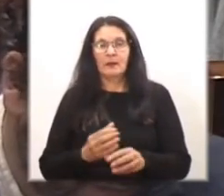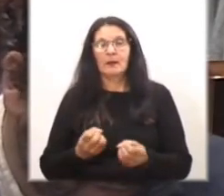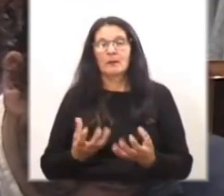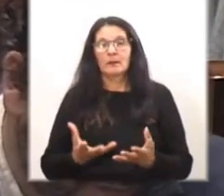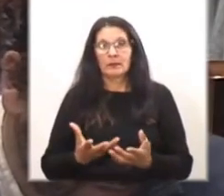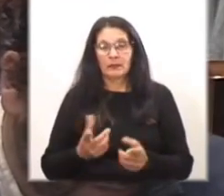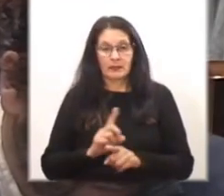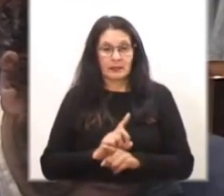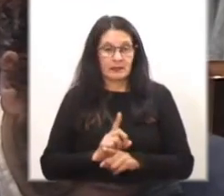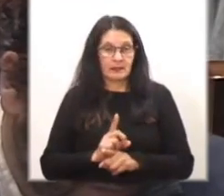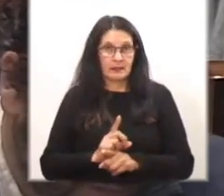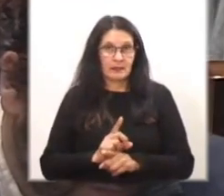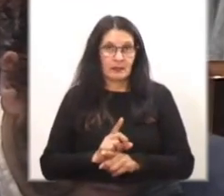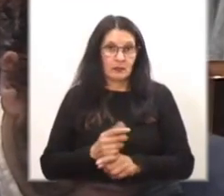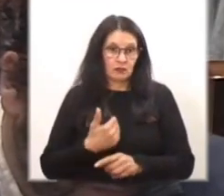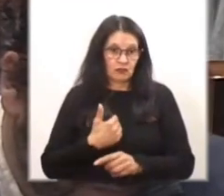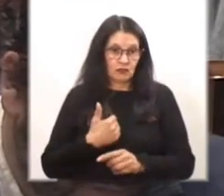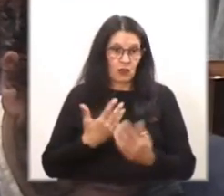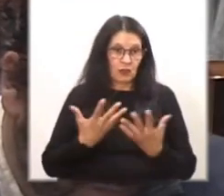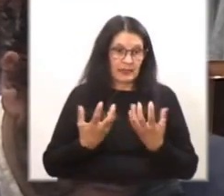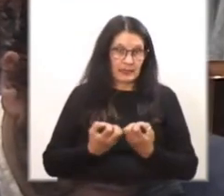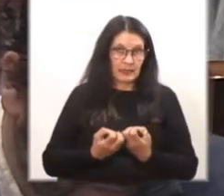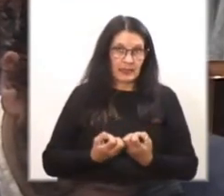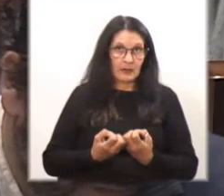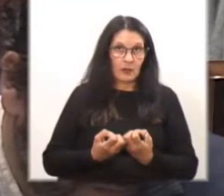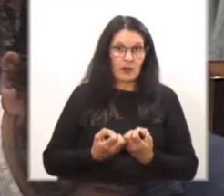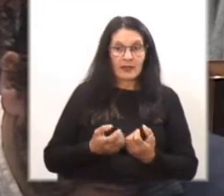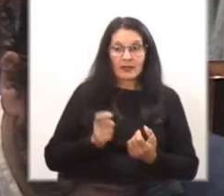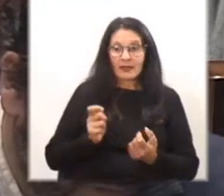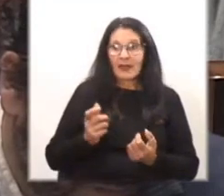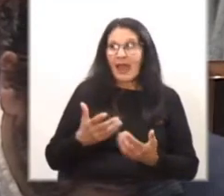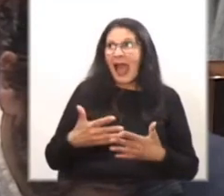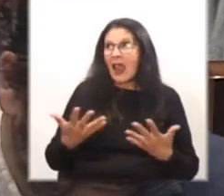porque yo lo que quiero es que alguien